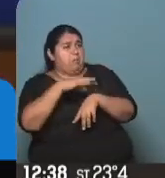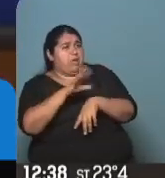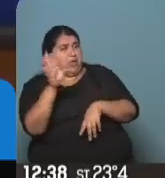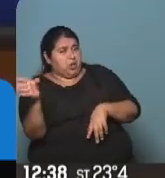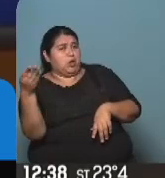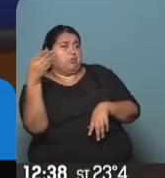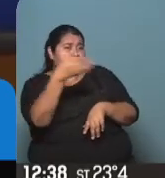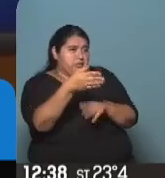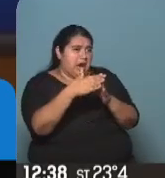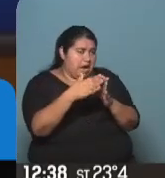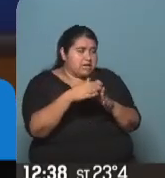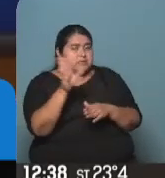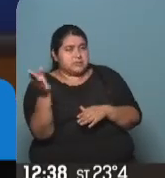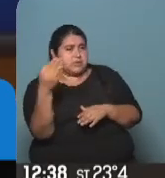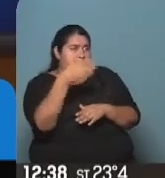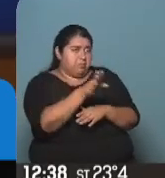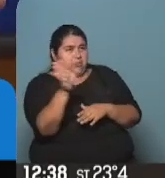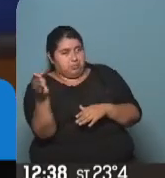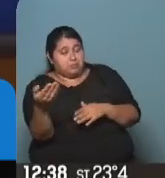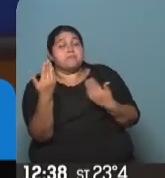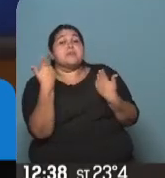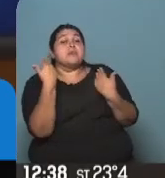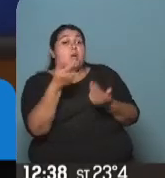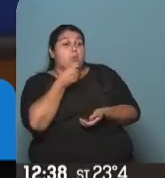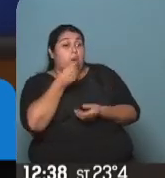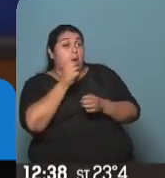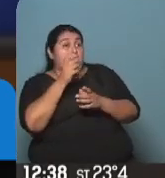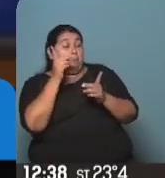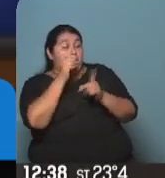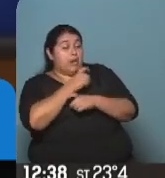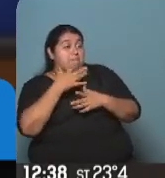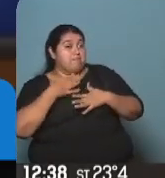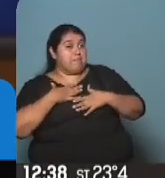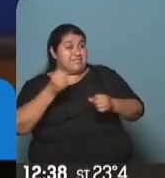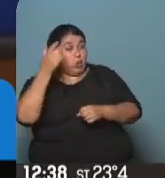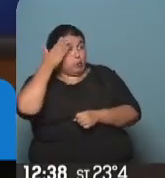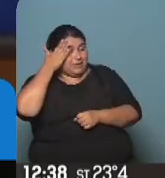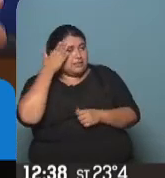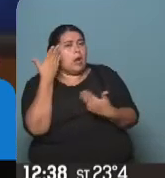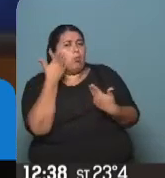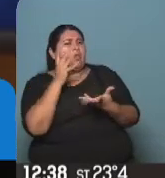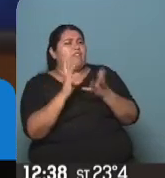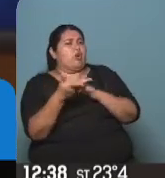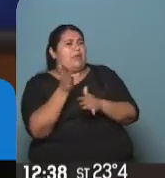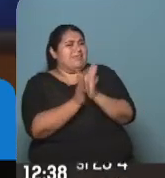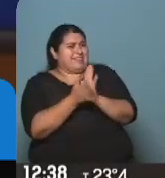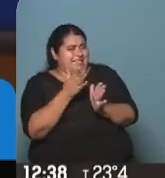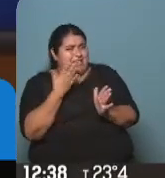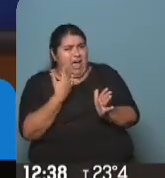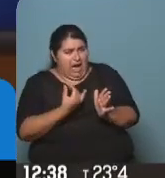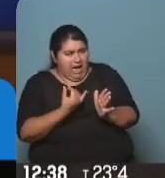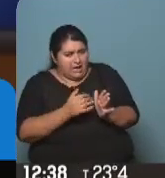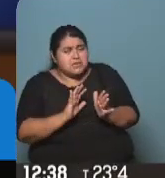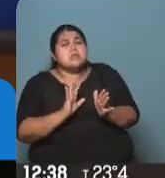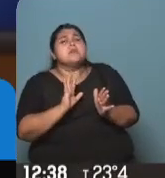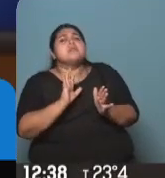problema de salud mental puede tener una estrategia de tratamiento que es ambulatoria. Hay momentos en